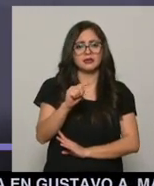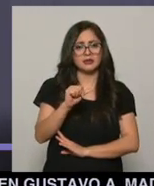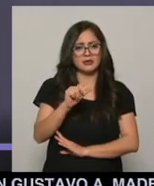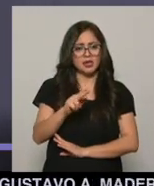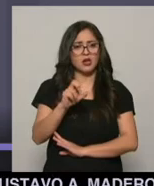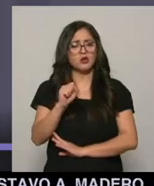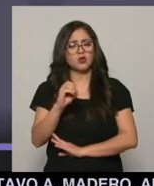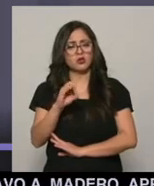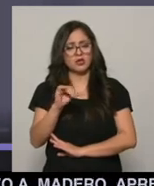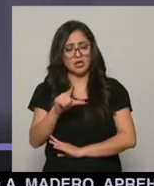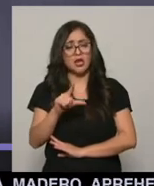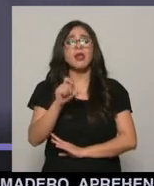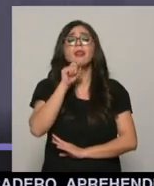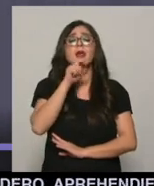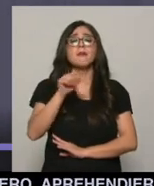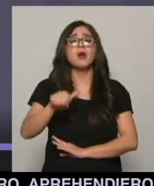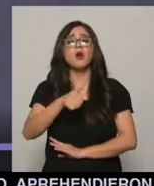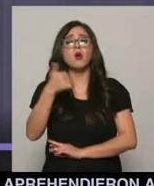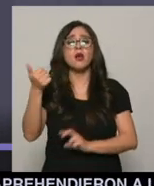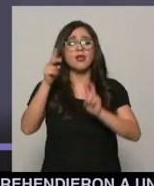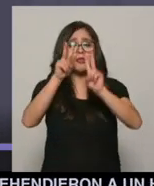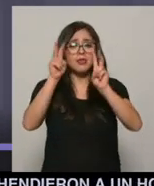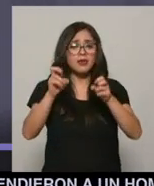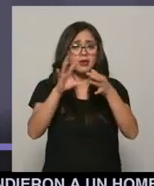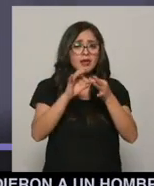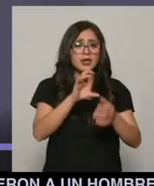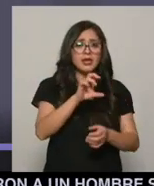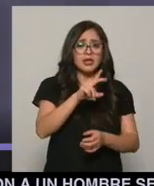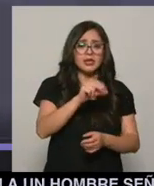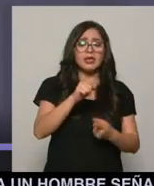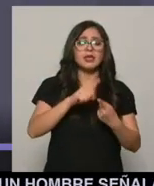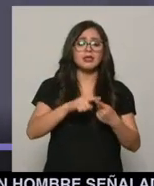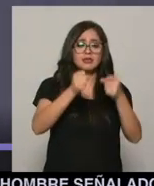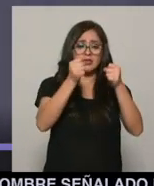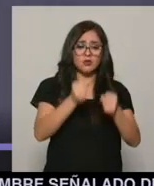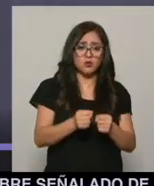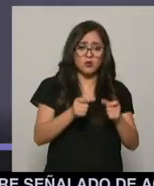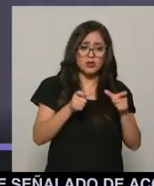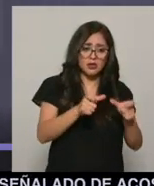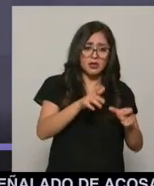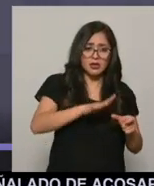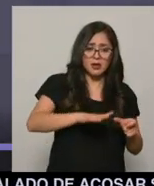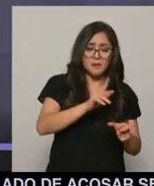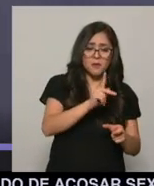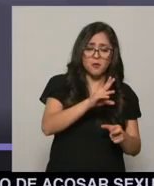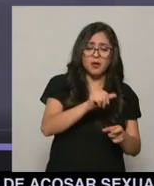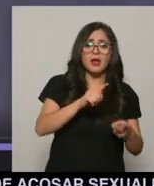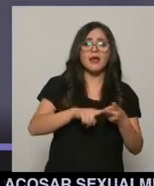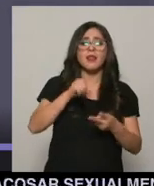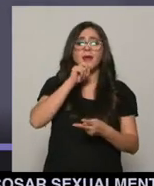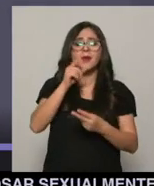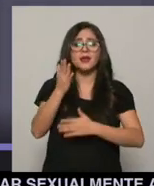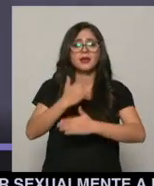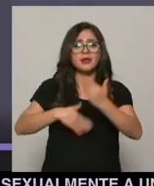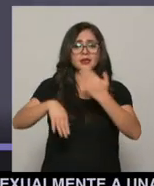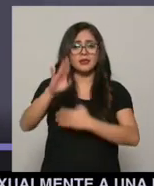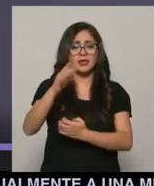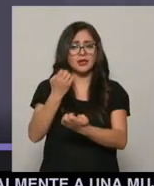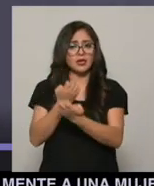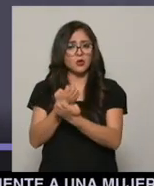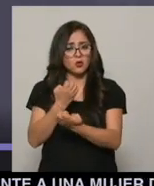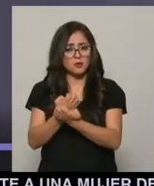el informe, básicamente en 2 áreas: la seguridad pública y la falta de crecimiento económico. Pero quisiera yo